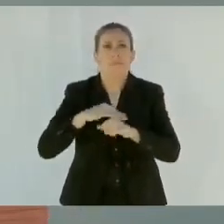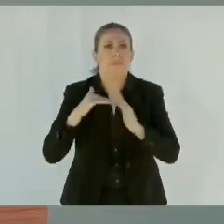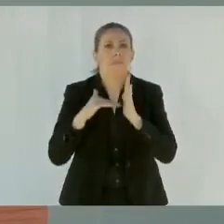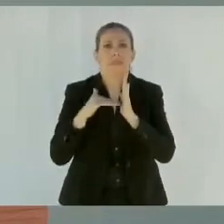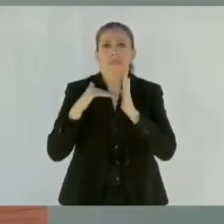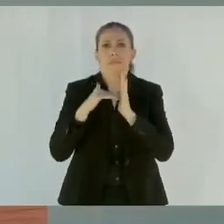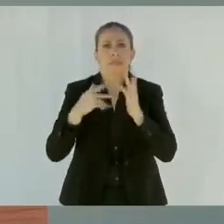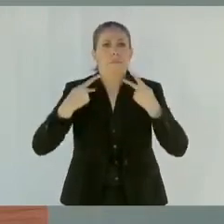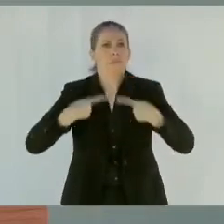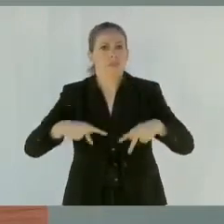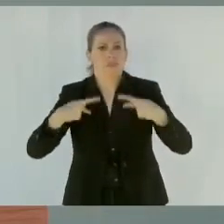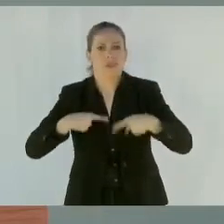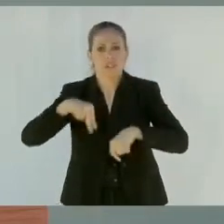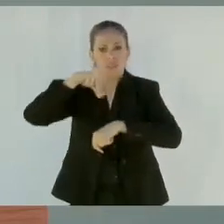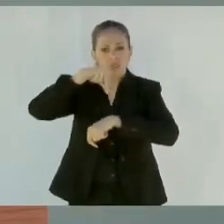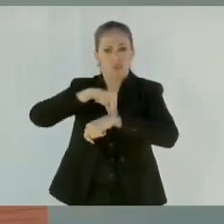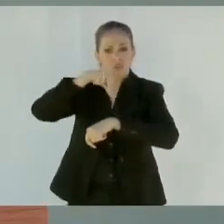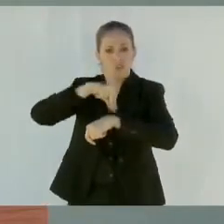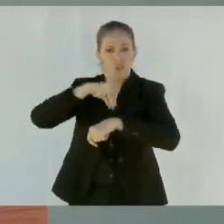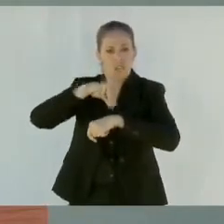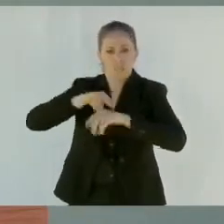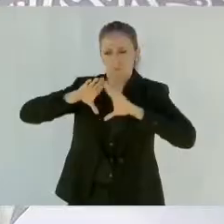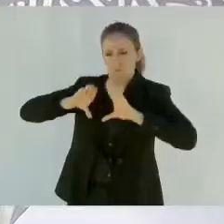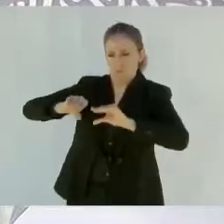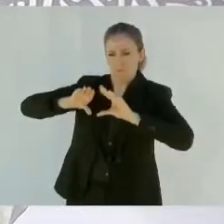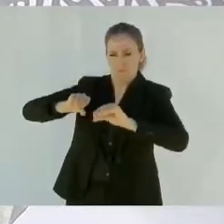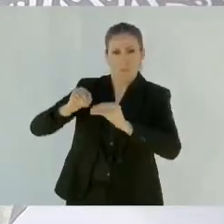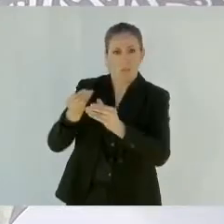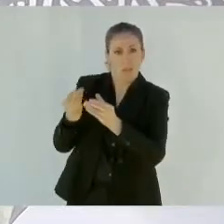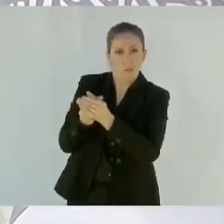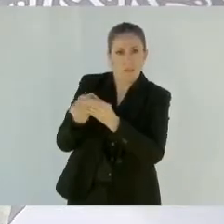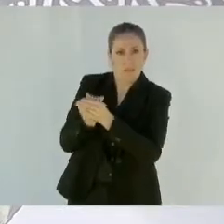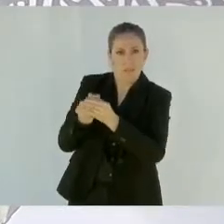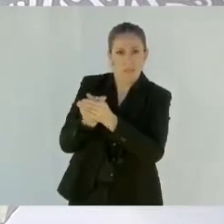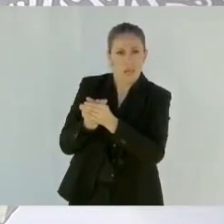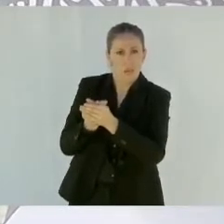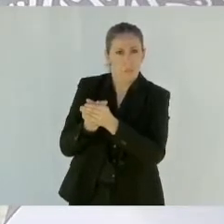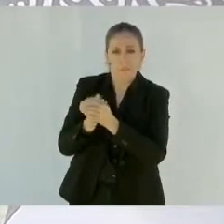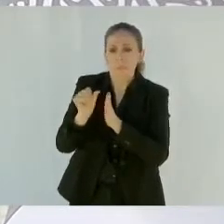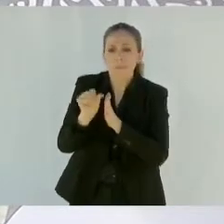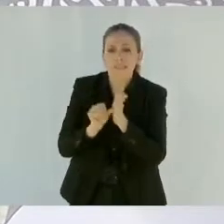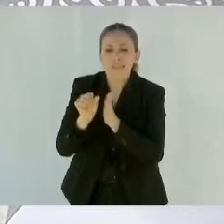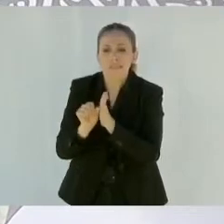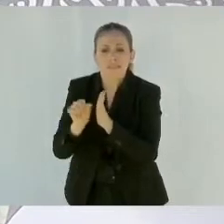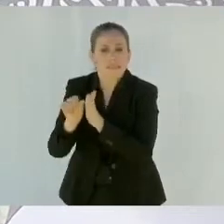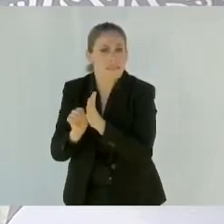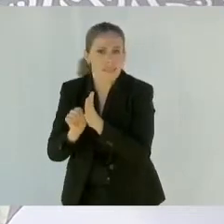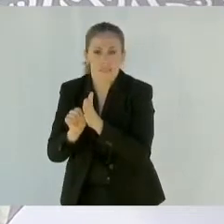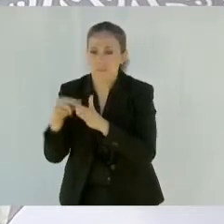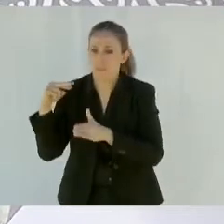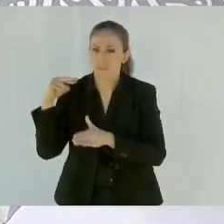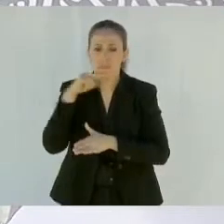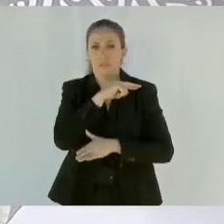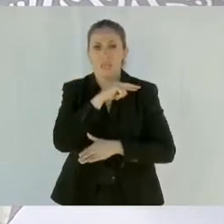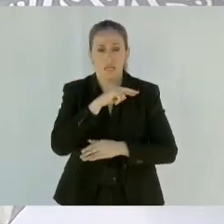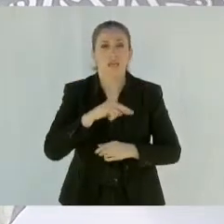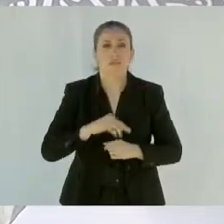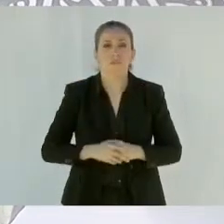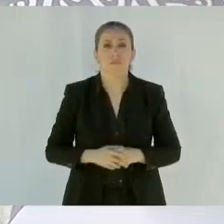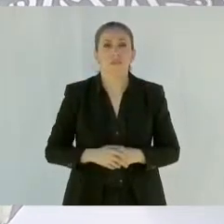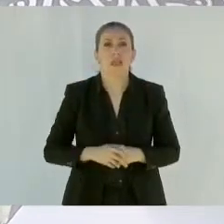capacitados en pocos meses. Hemos contratado a más